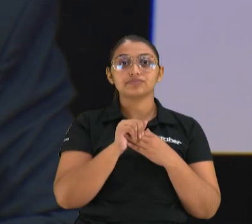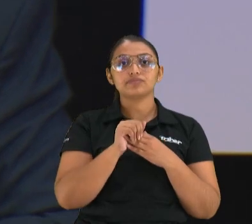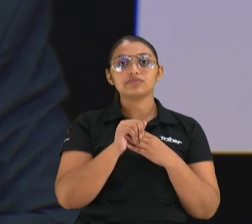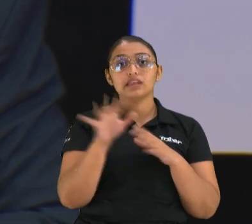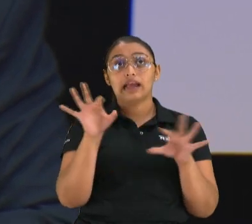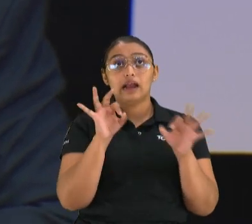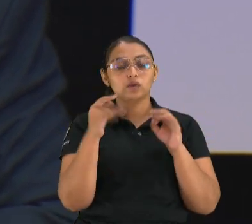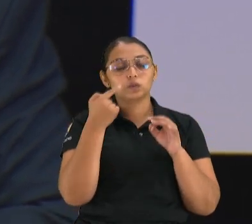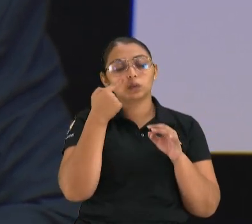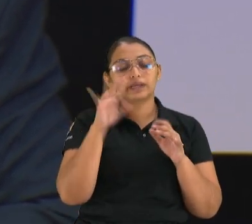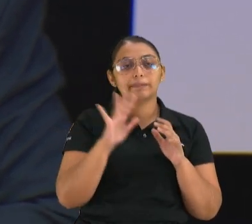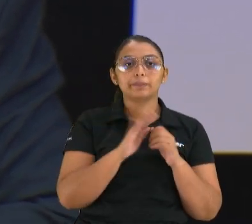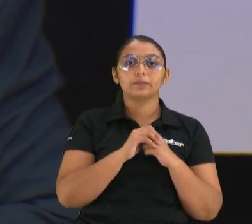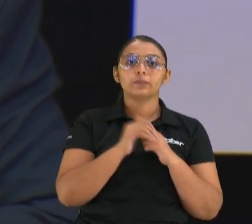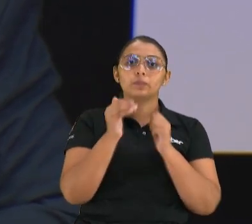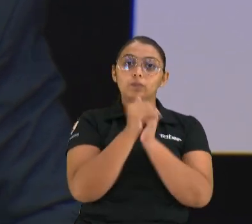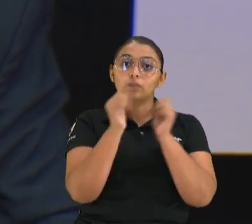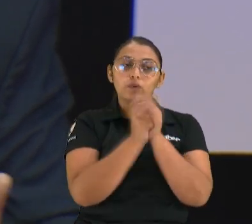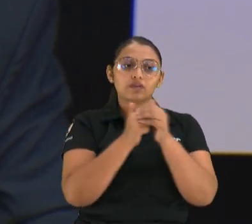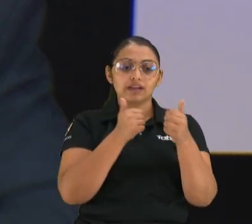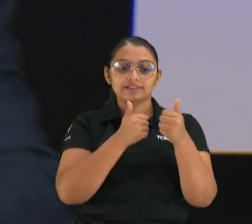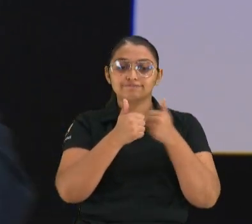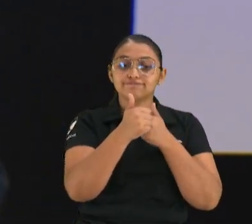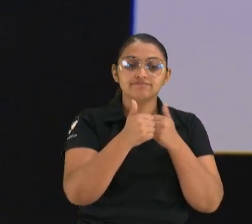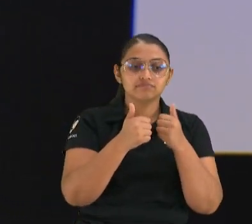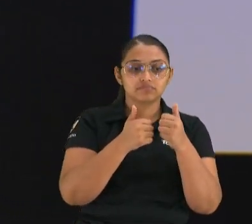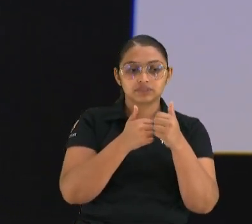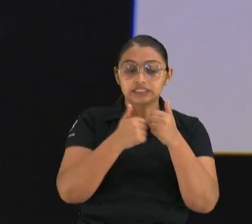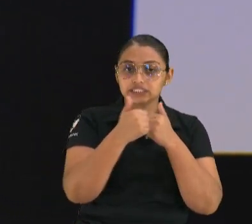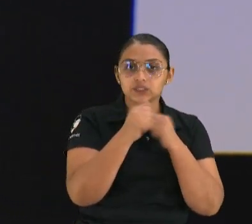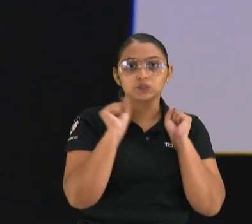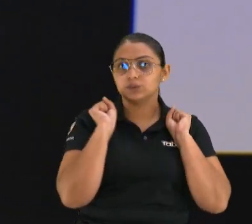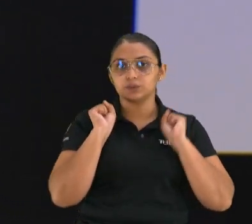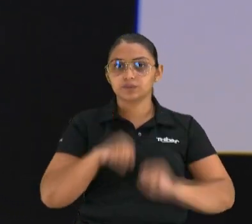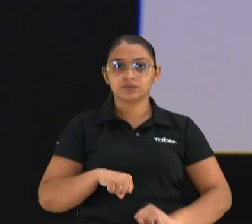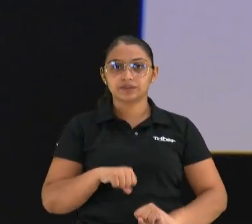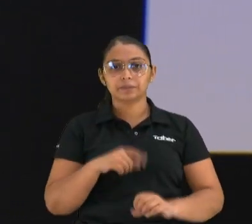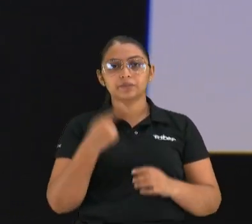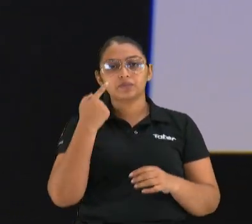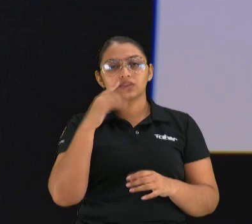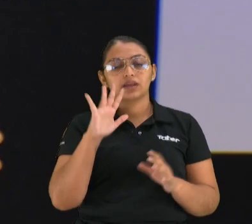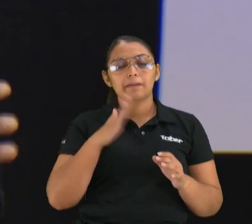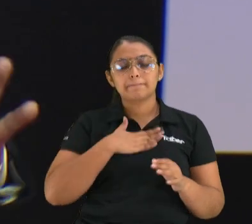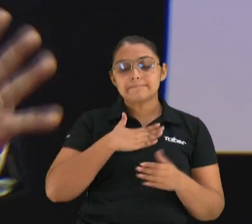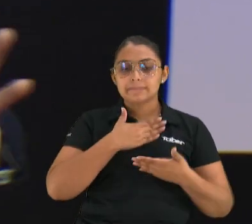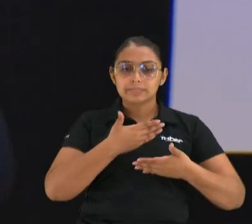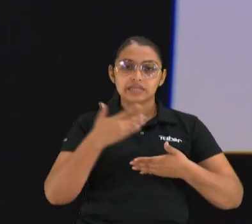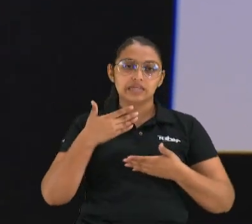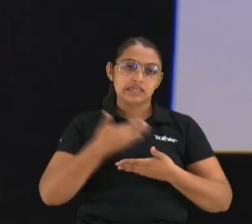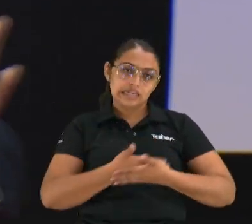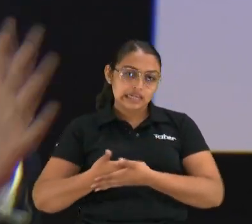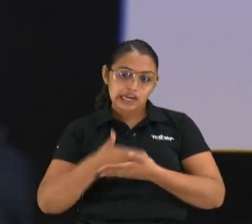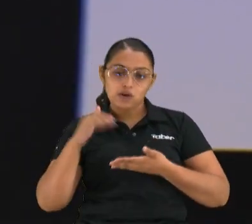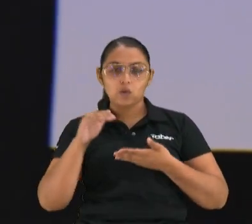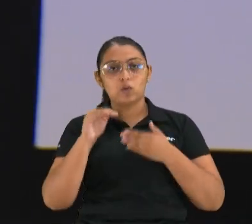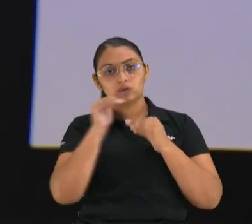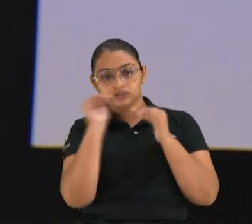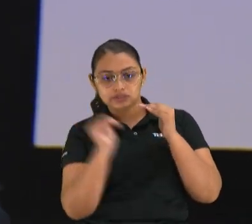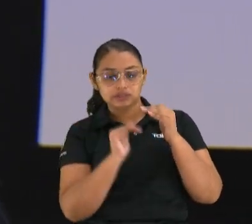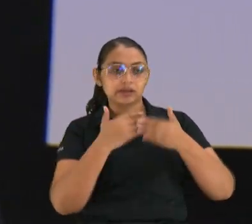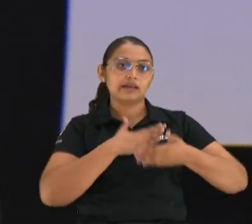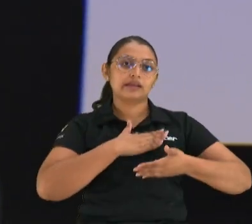una prueba hace poco hablaba con mi hijo llegó a la casa el menor un poco abatido como eso a las 4 de la tarde